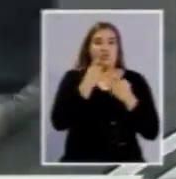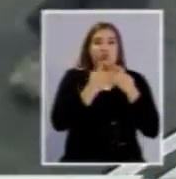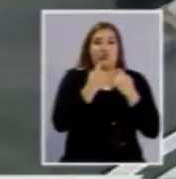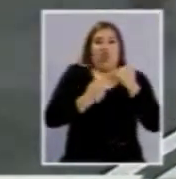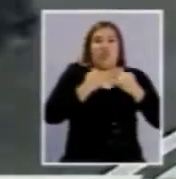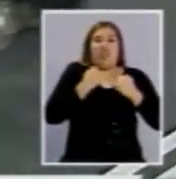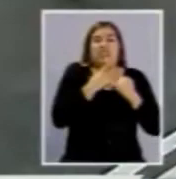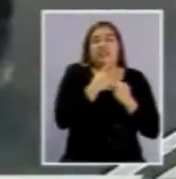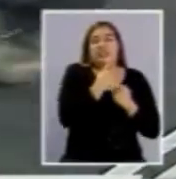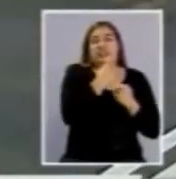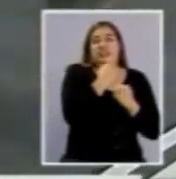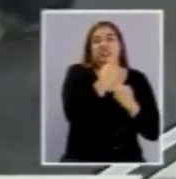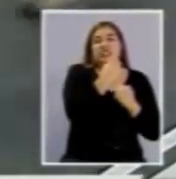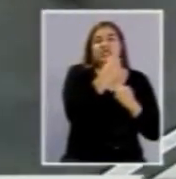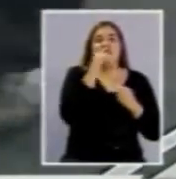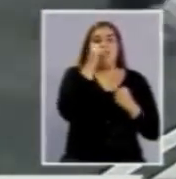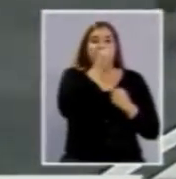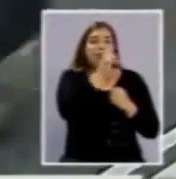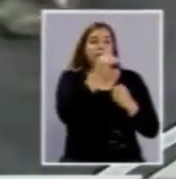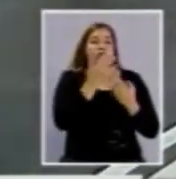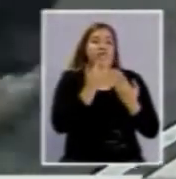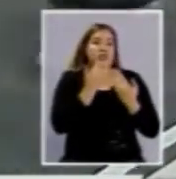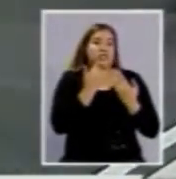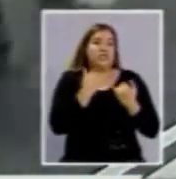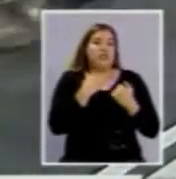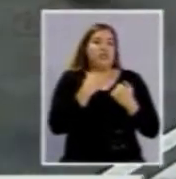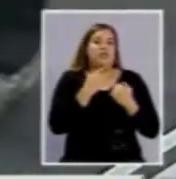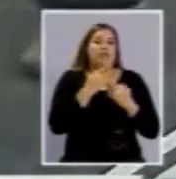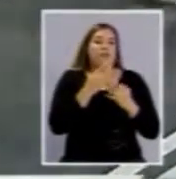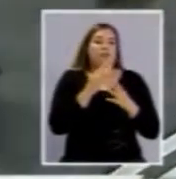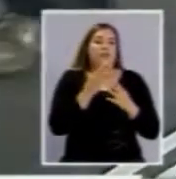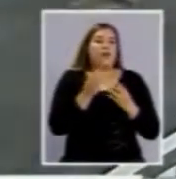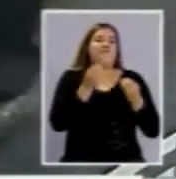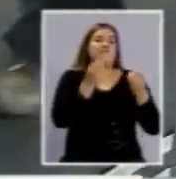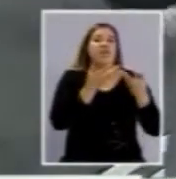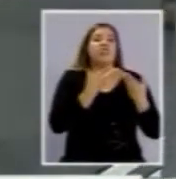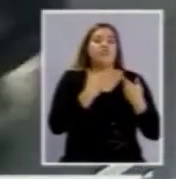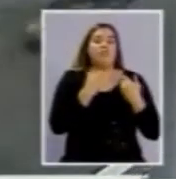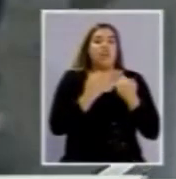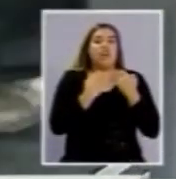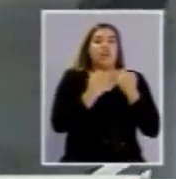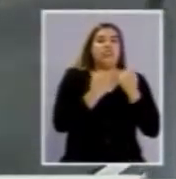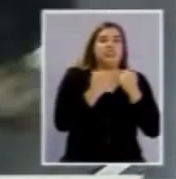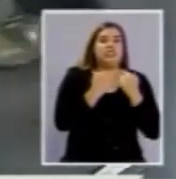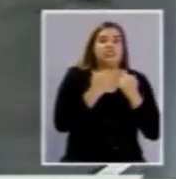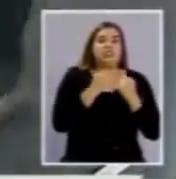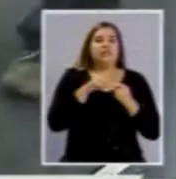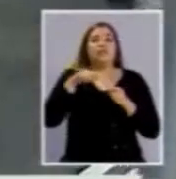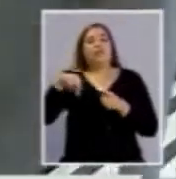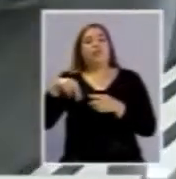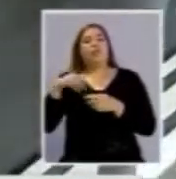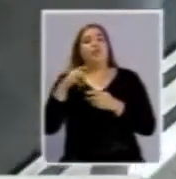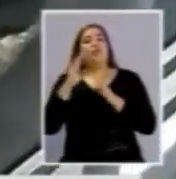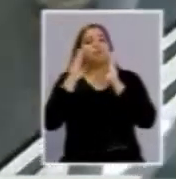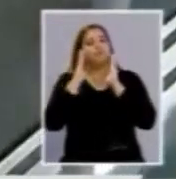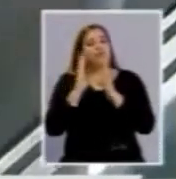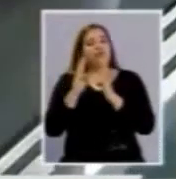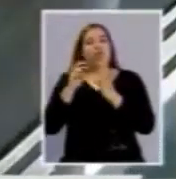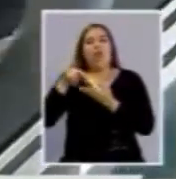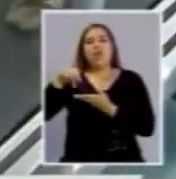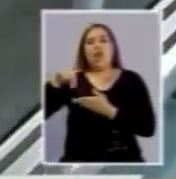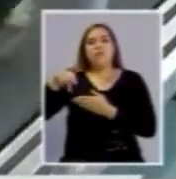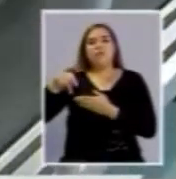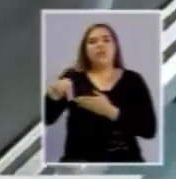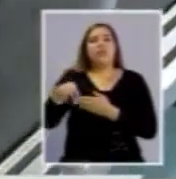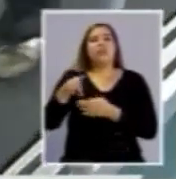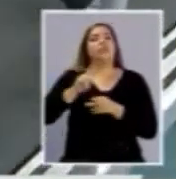intensidad por el tiempo que es requisito para el beneficio en reducción del riesgo. Ahora, muchas veces optar por la caminata, por